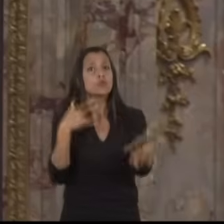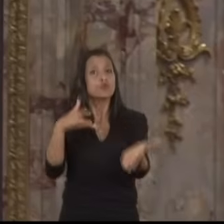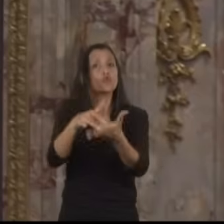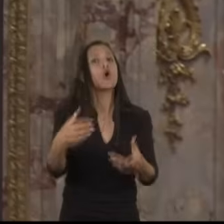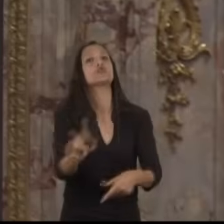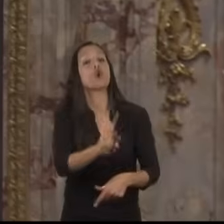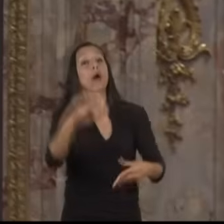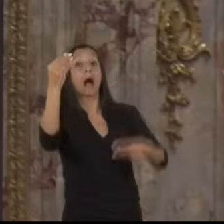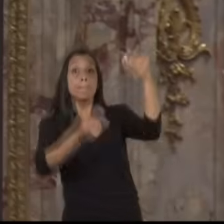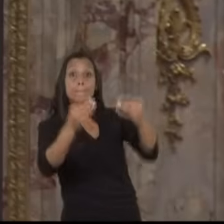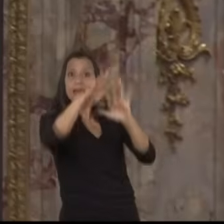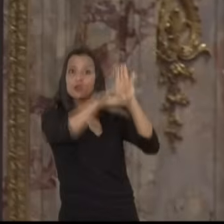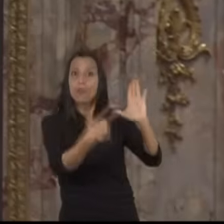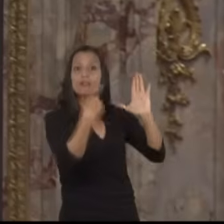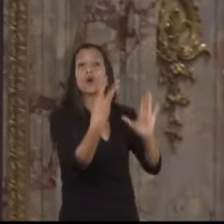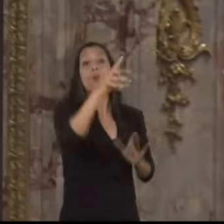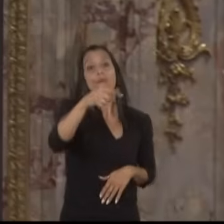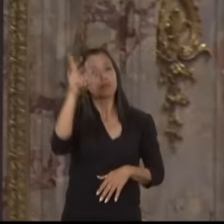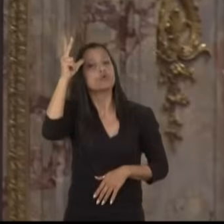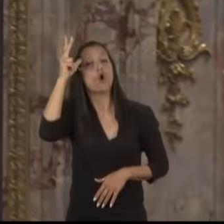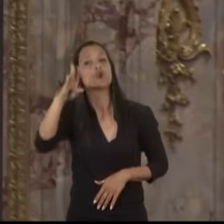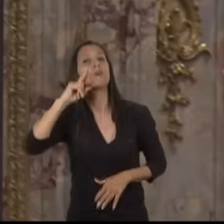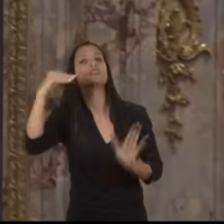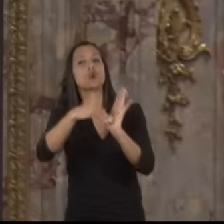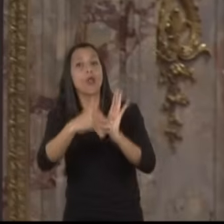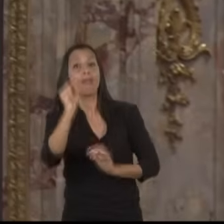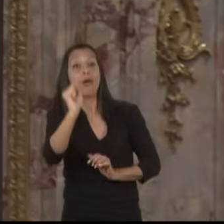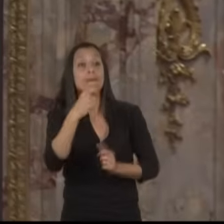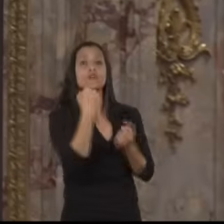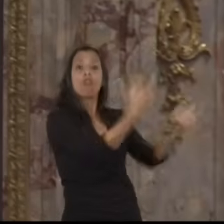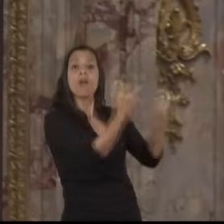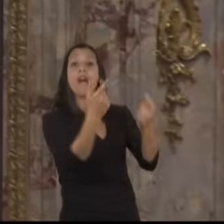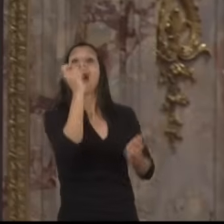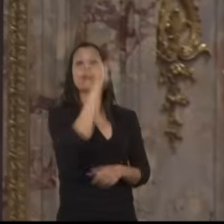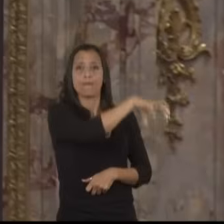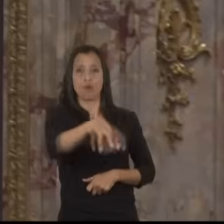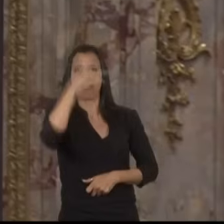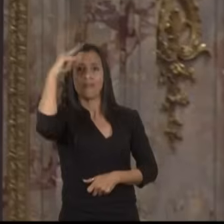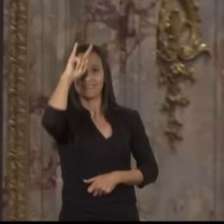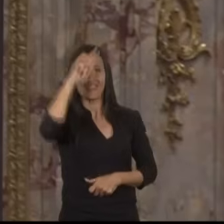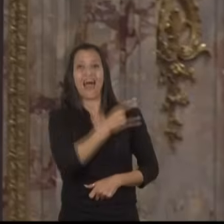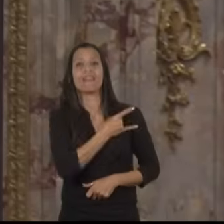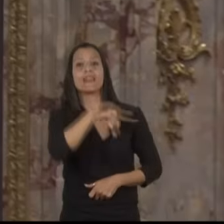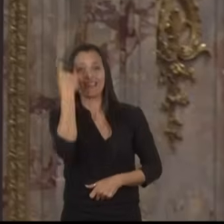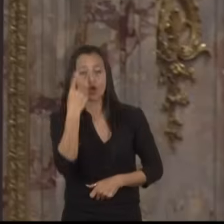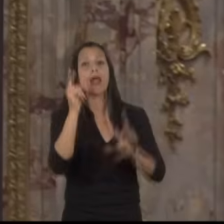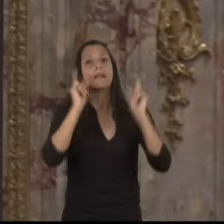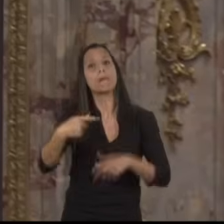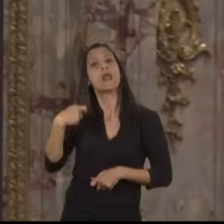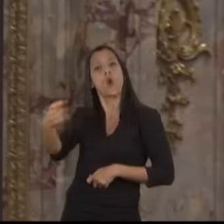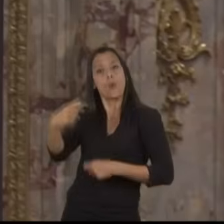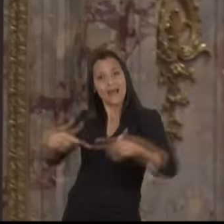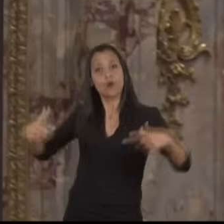Este presupuesto le asigna 4.8 billones de pesos a las universidades nacionales, aumenta el gasto en jubilaciones